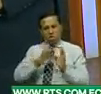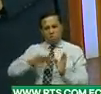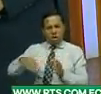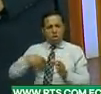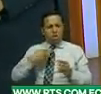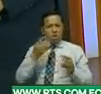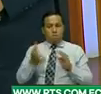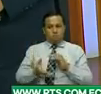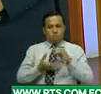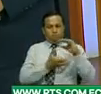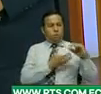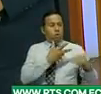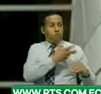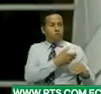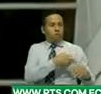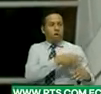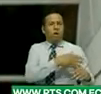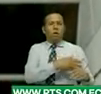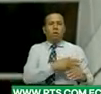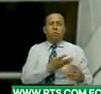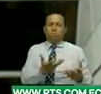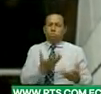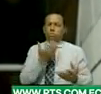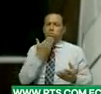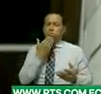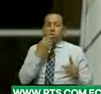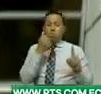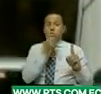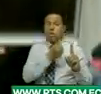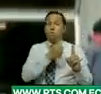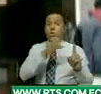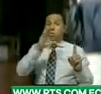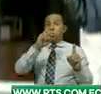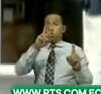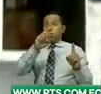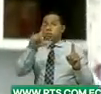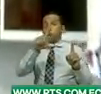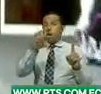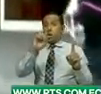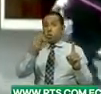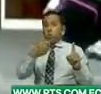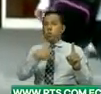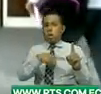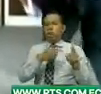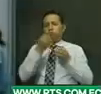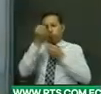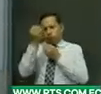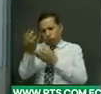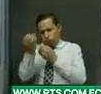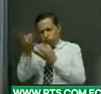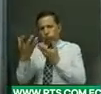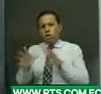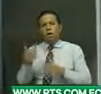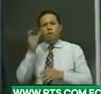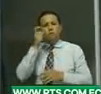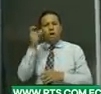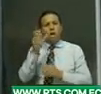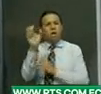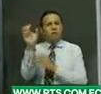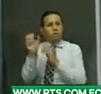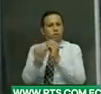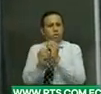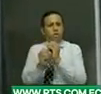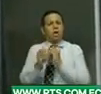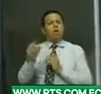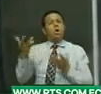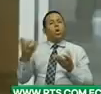los denunciantes. Segundo día de toma de versiones por el presunto delito de tráfico de influencias y en la Fiscalía General del Estado Centro